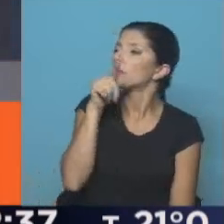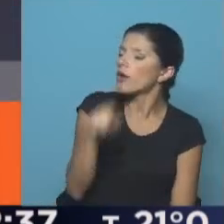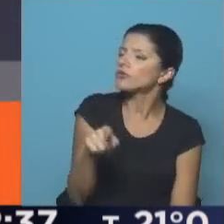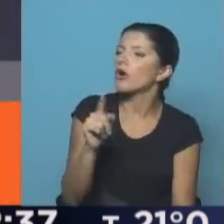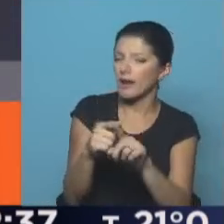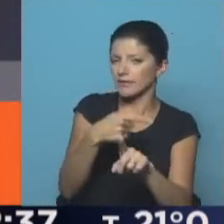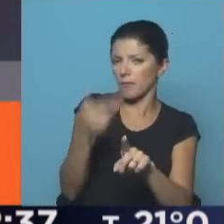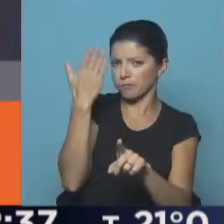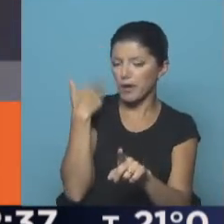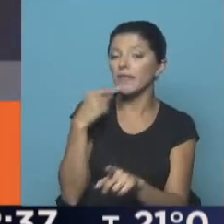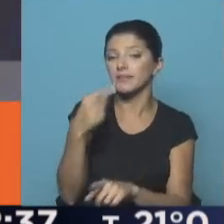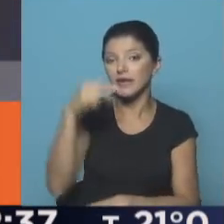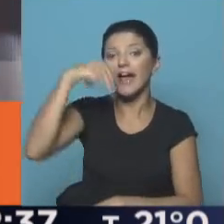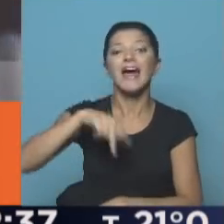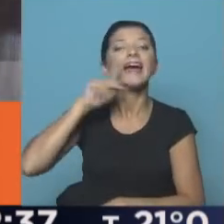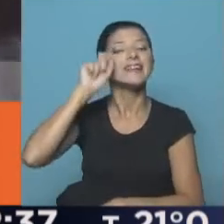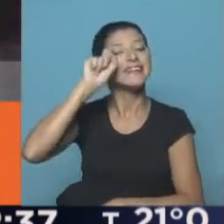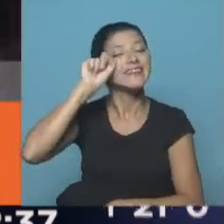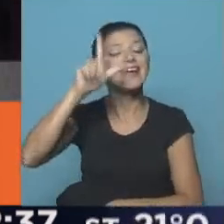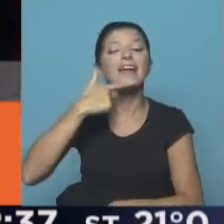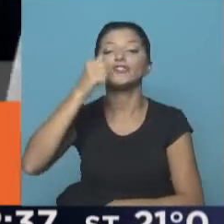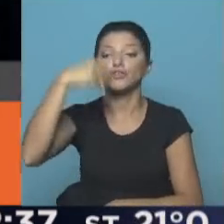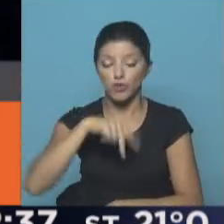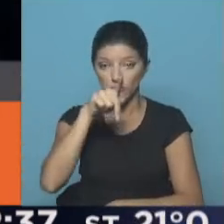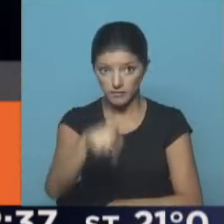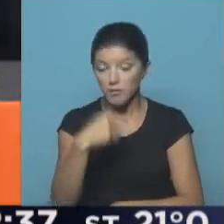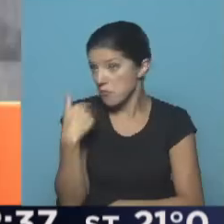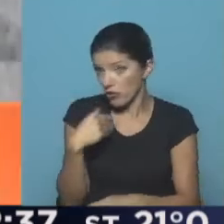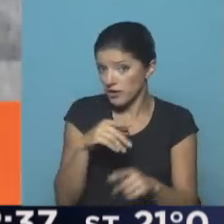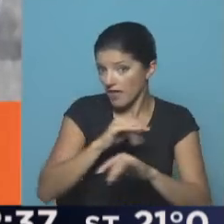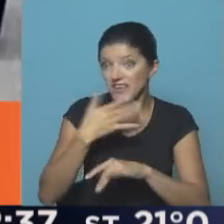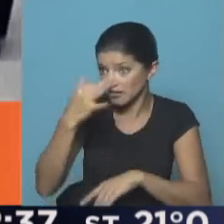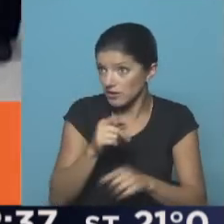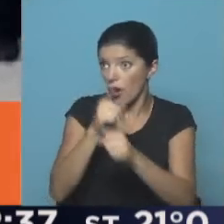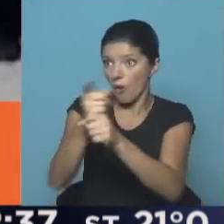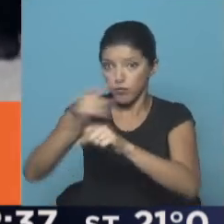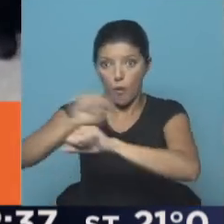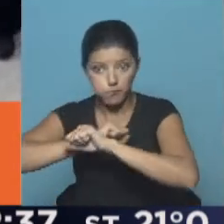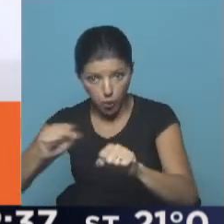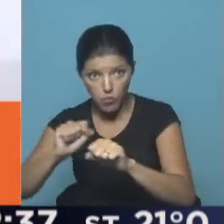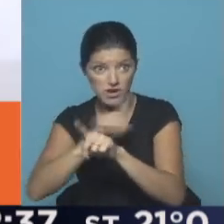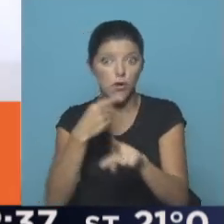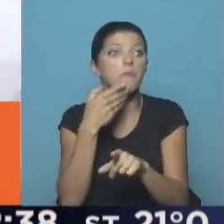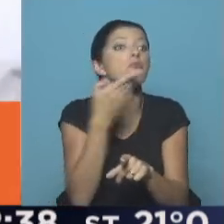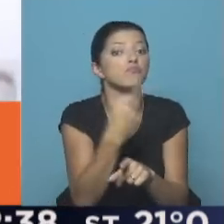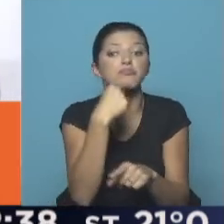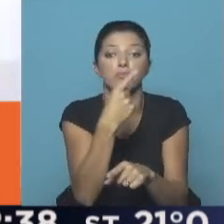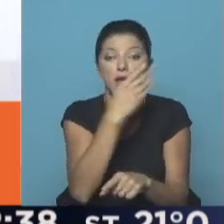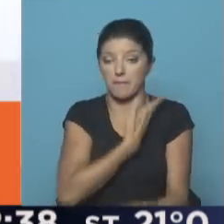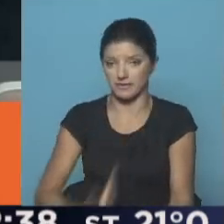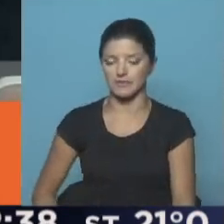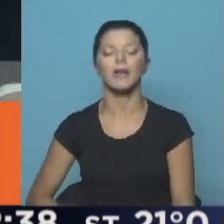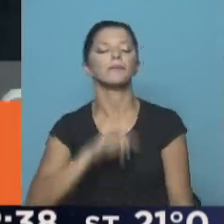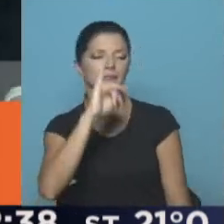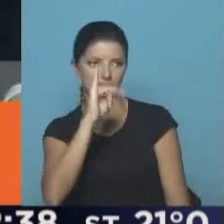largado Nicholson sin pedir autorización. Con el aval, en este caso, del gobierno afgano. El otro caso, el caso de